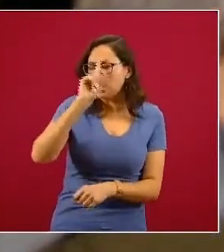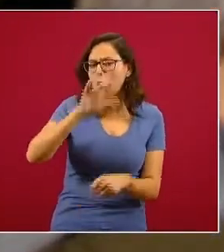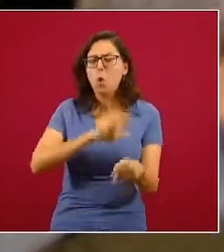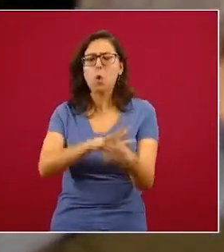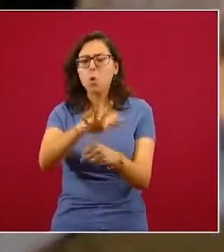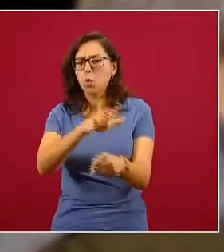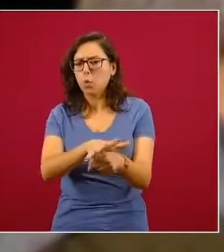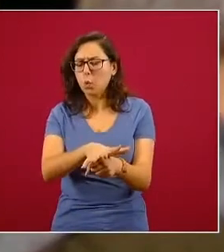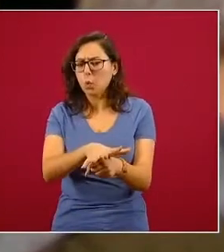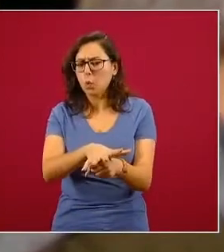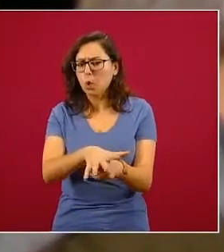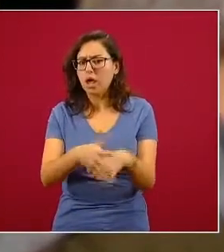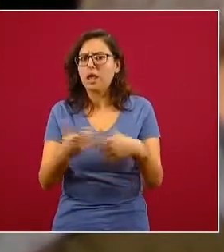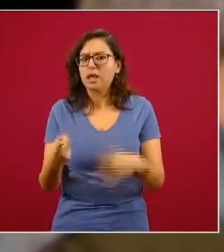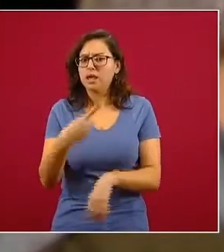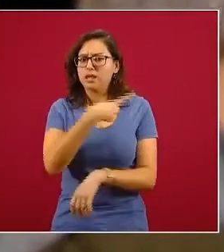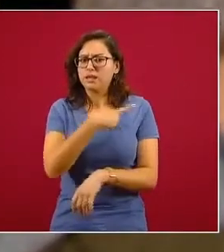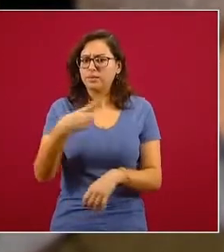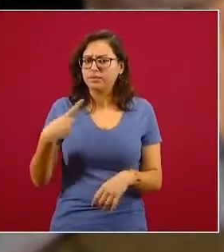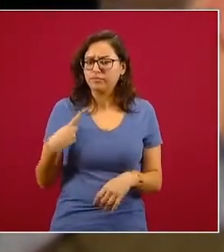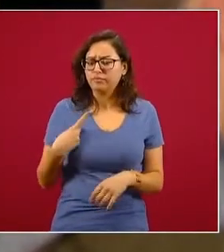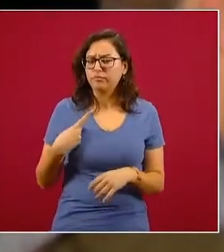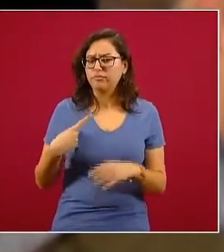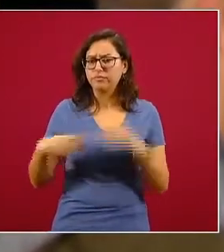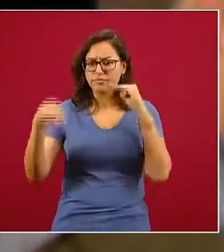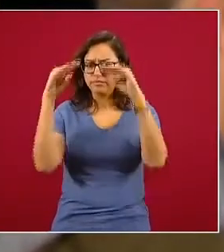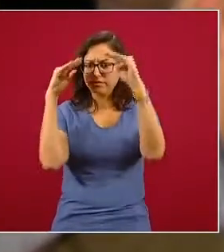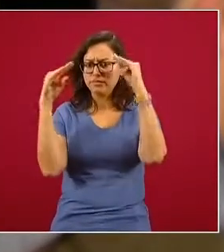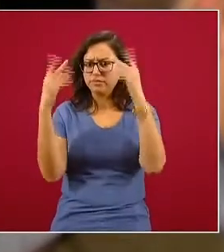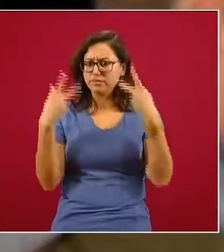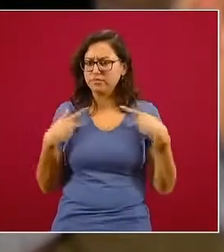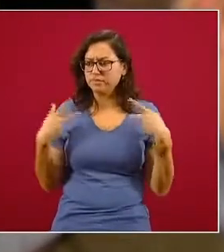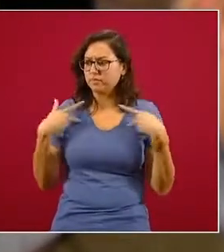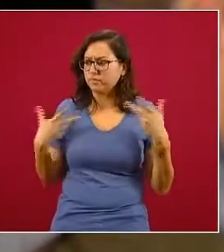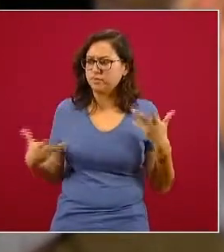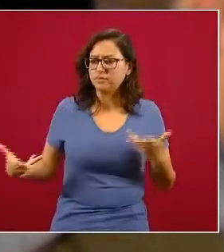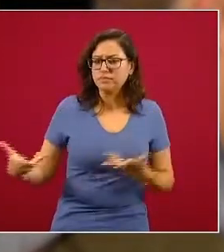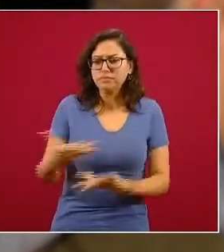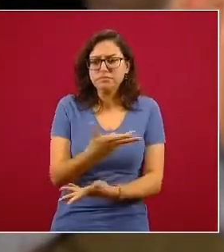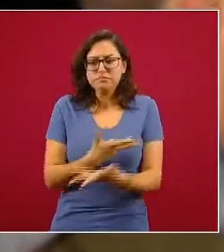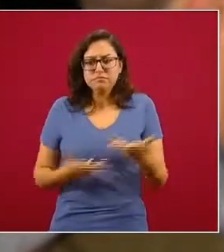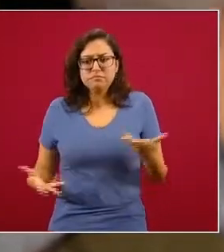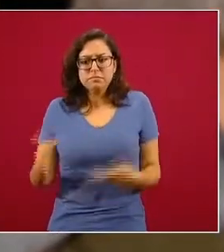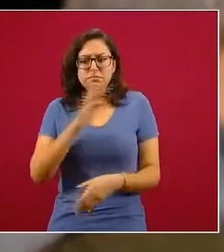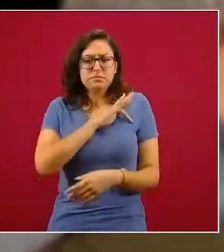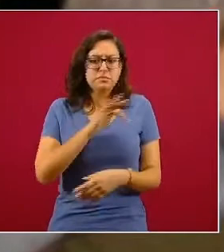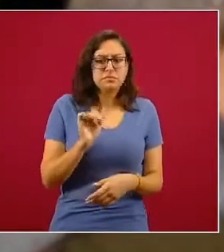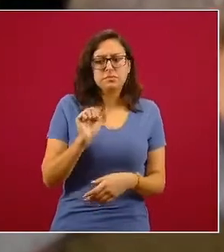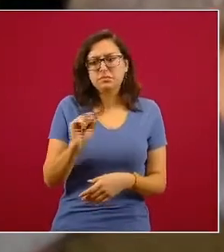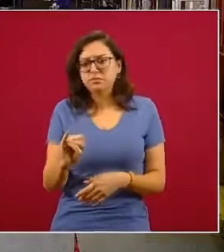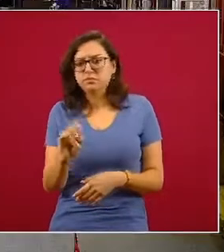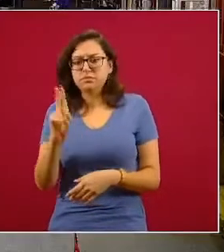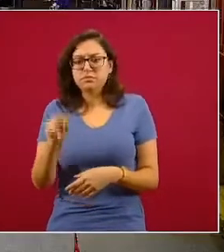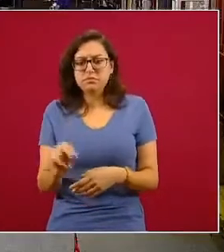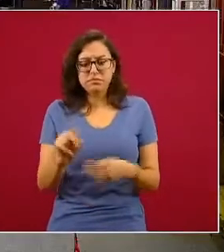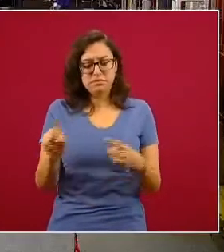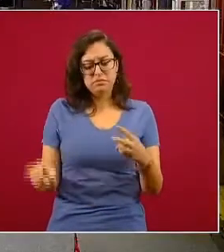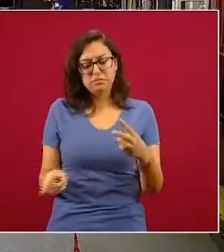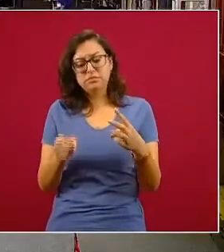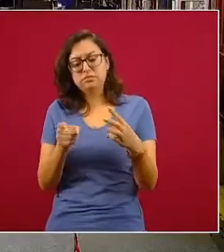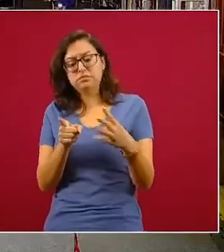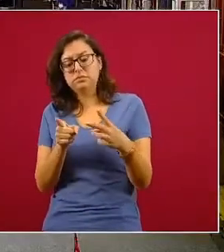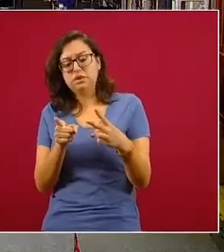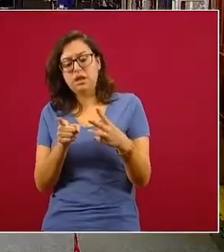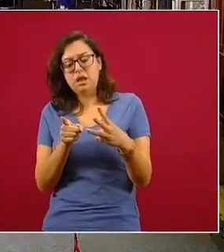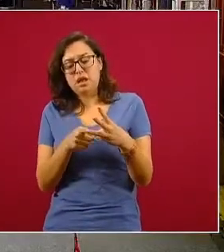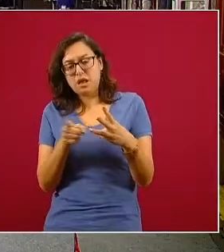¿Qué aspectos se van a tener que guardar para las personas que quieran convivir o no puedan hacerlo? Y una más,